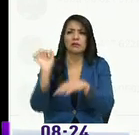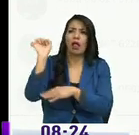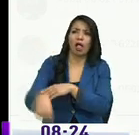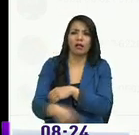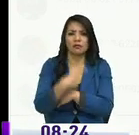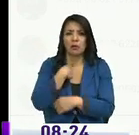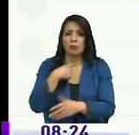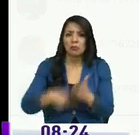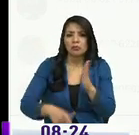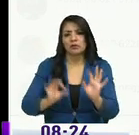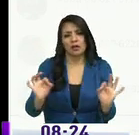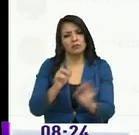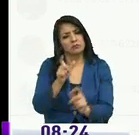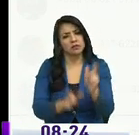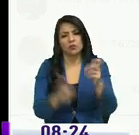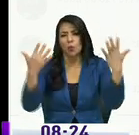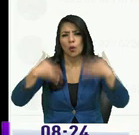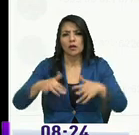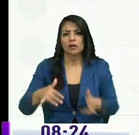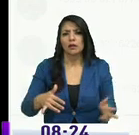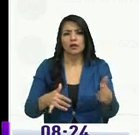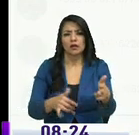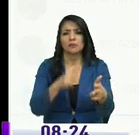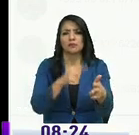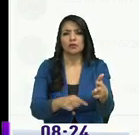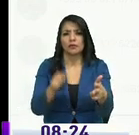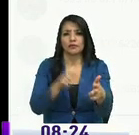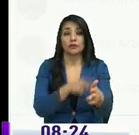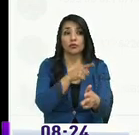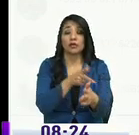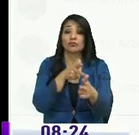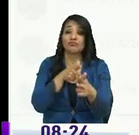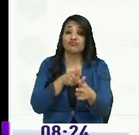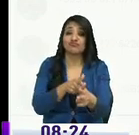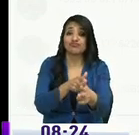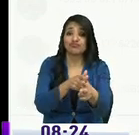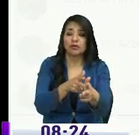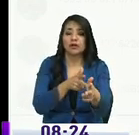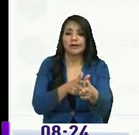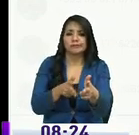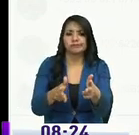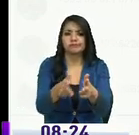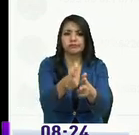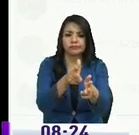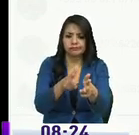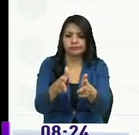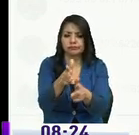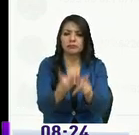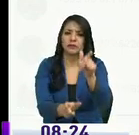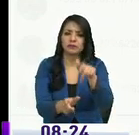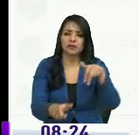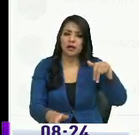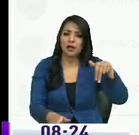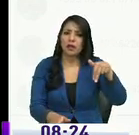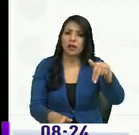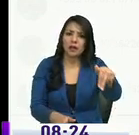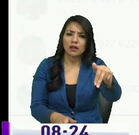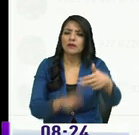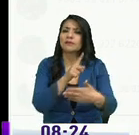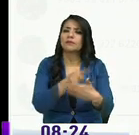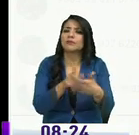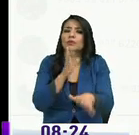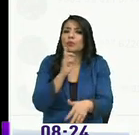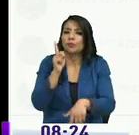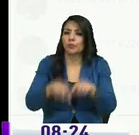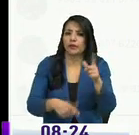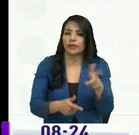posible que la gente se estacione donde quiere. Esto causa congestión vehicular y por supuesto que los peatones no puedan transitar también por ahí,